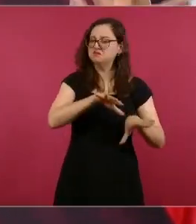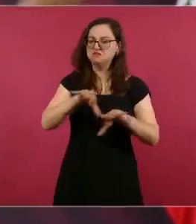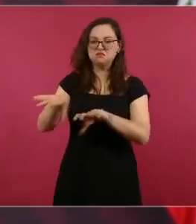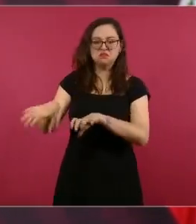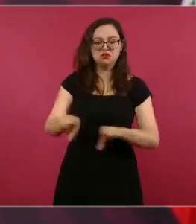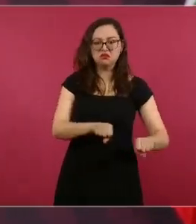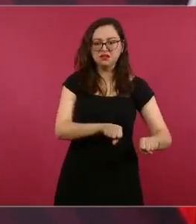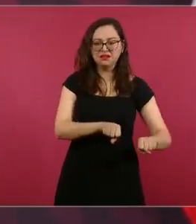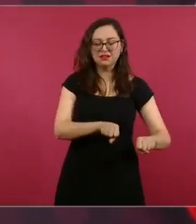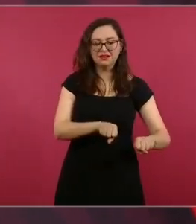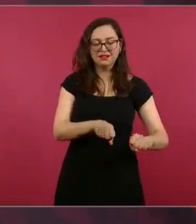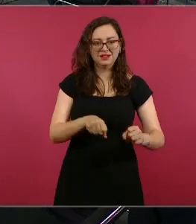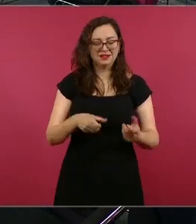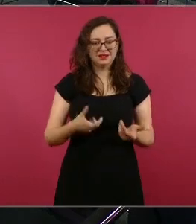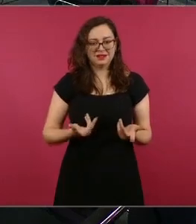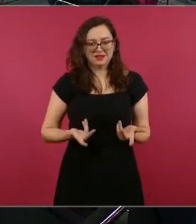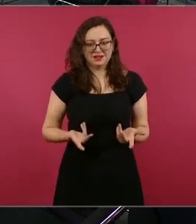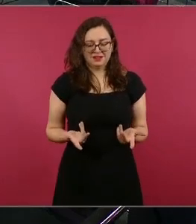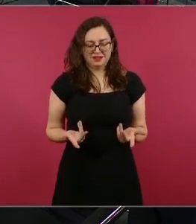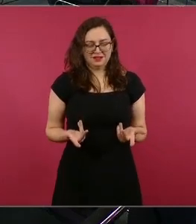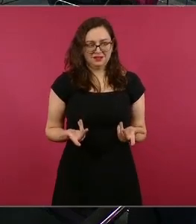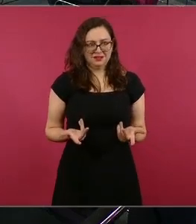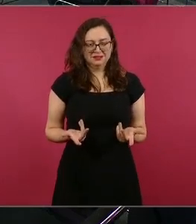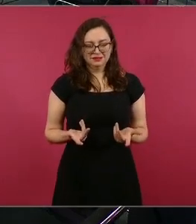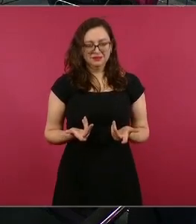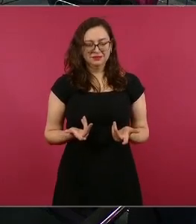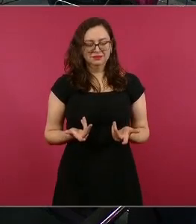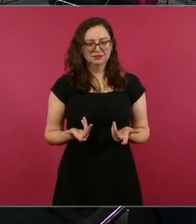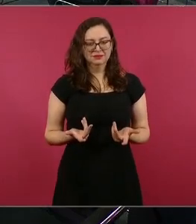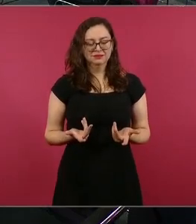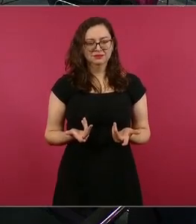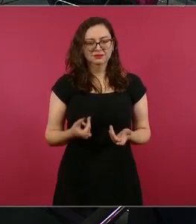¿Ustedes creen que la compra